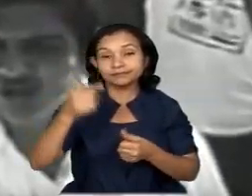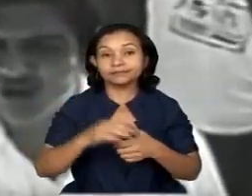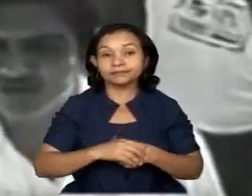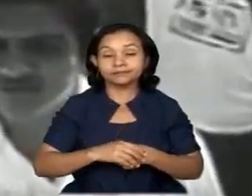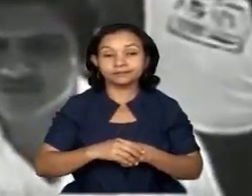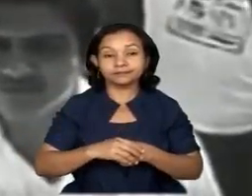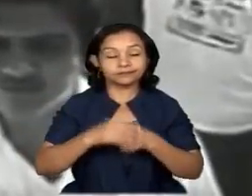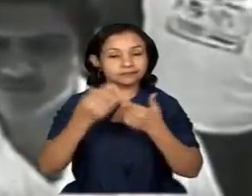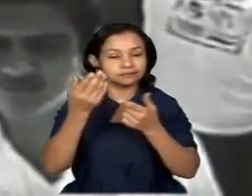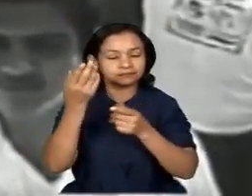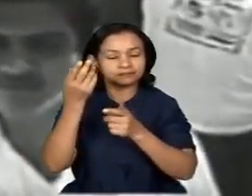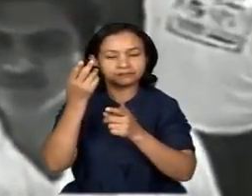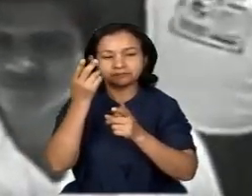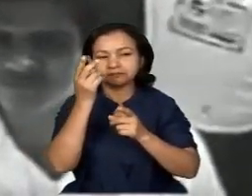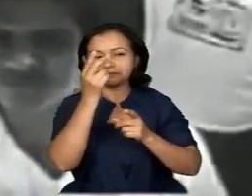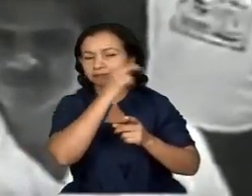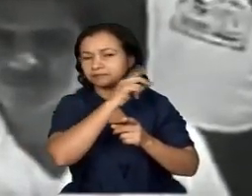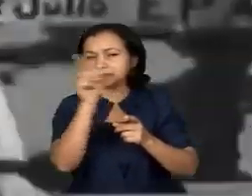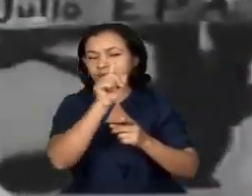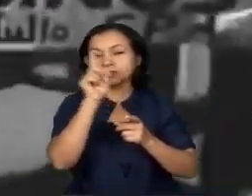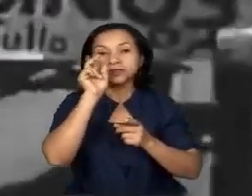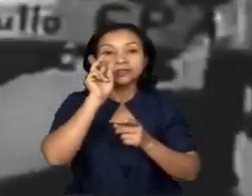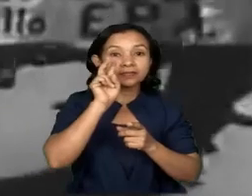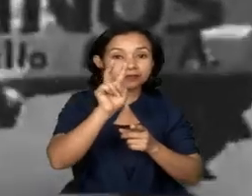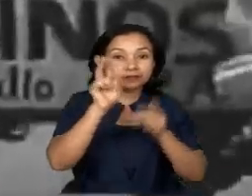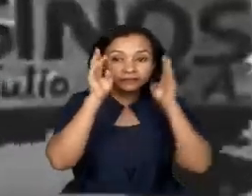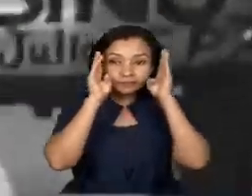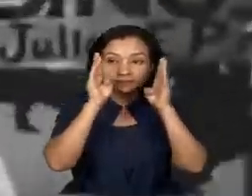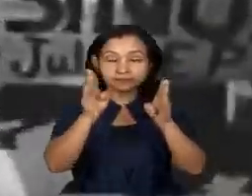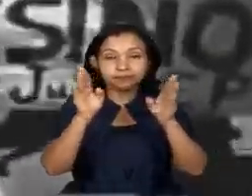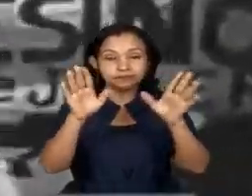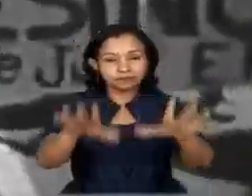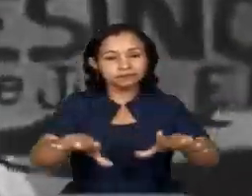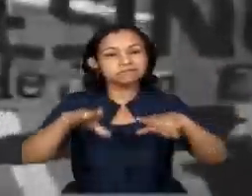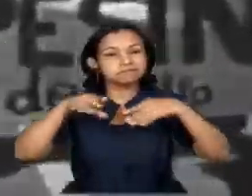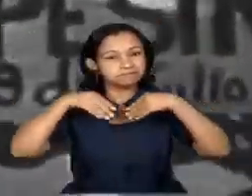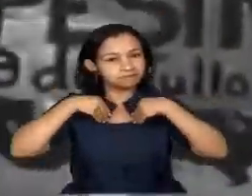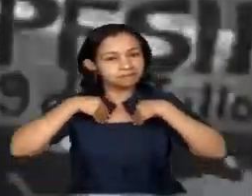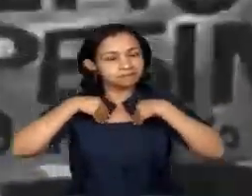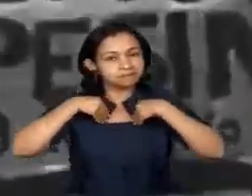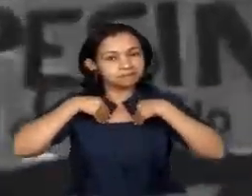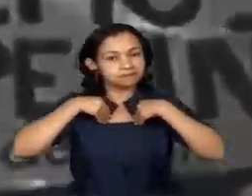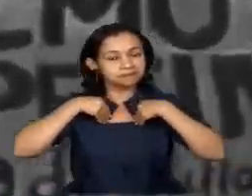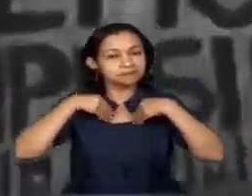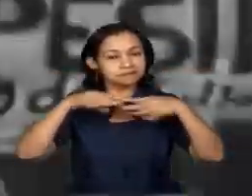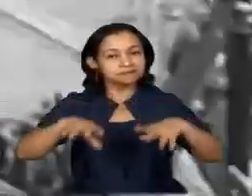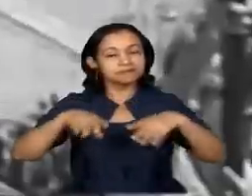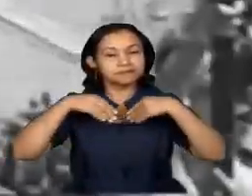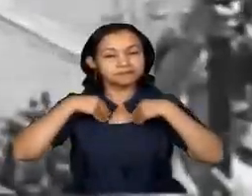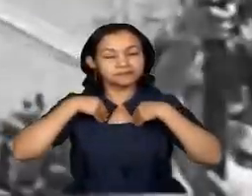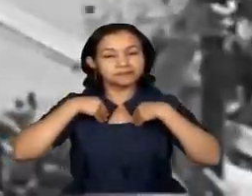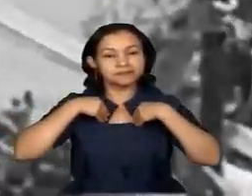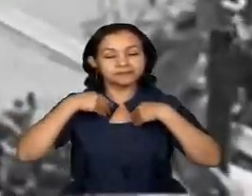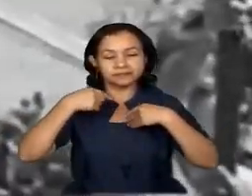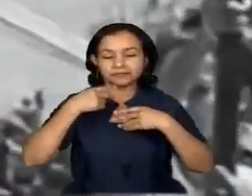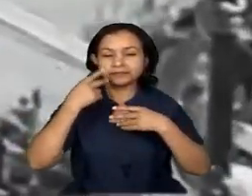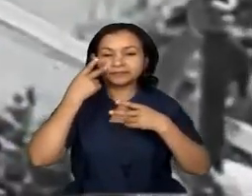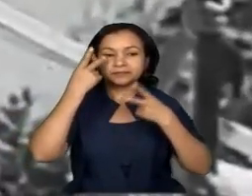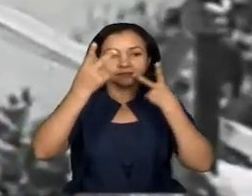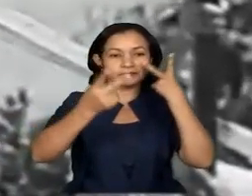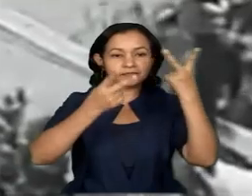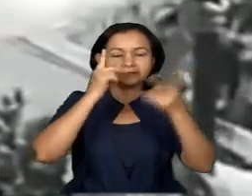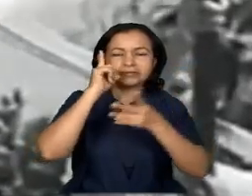está a espaldas de este modelo educativo. Por el contrario, lo absorben y lo reciben como suyo. Porque cuando uno llega a las comunidades y tiene la